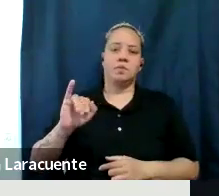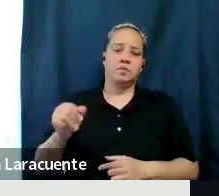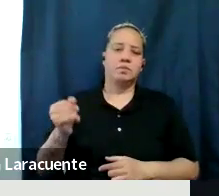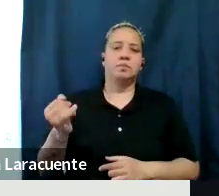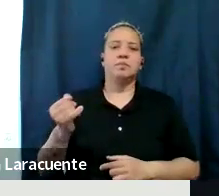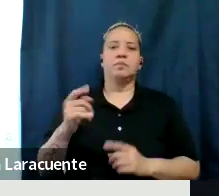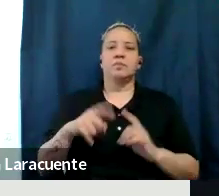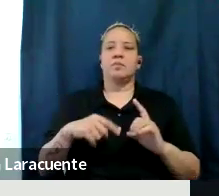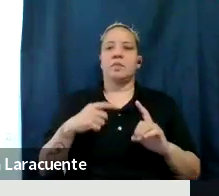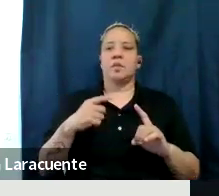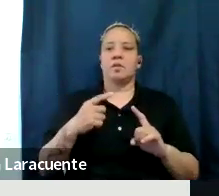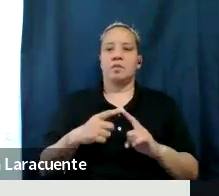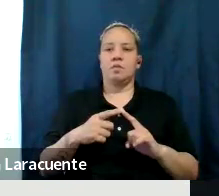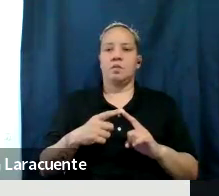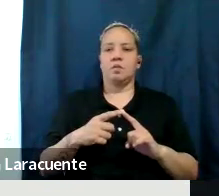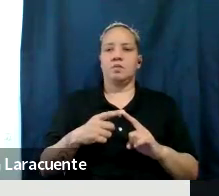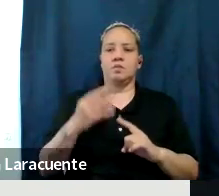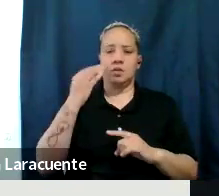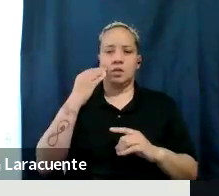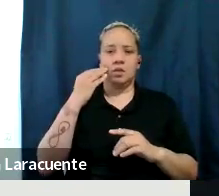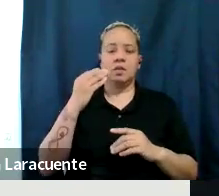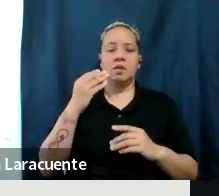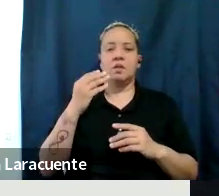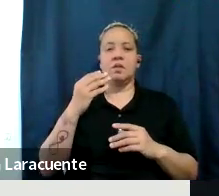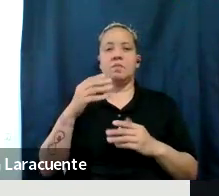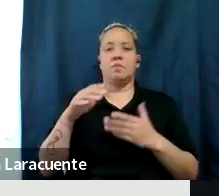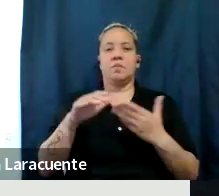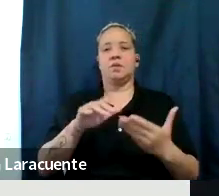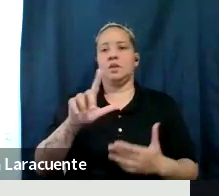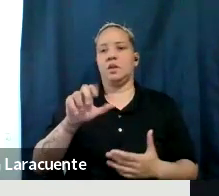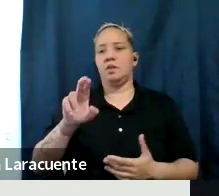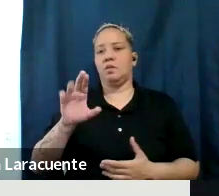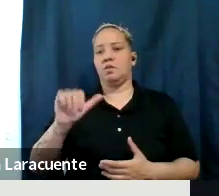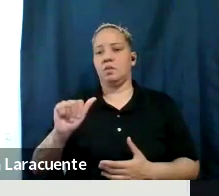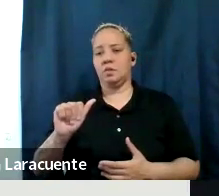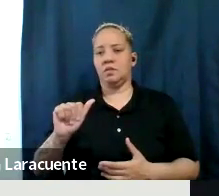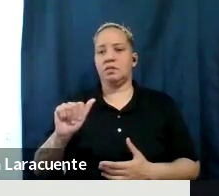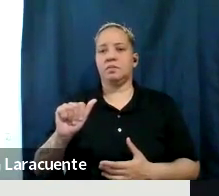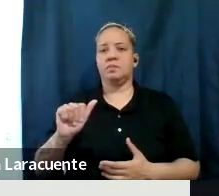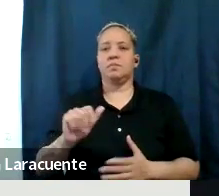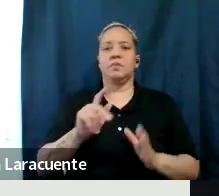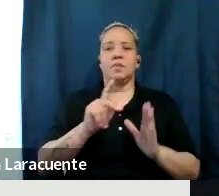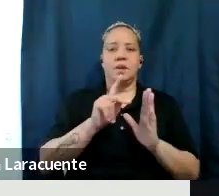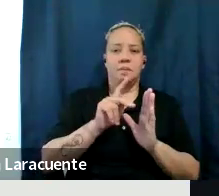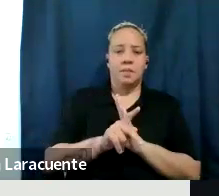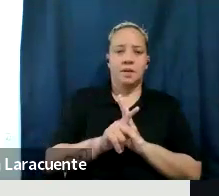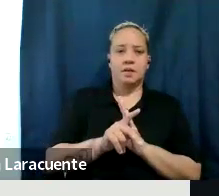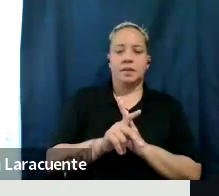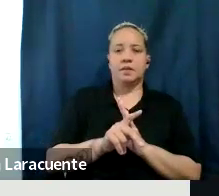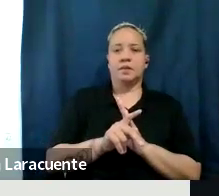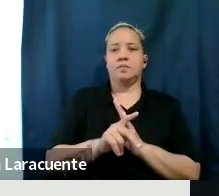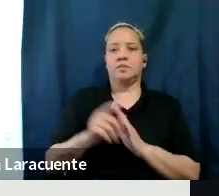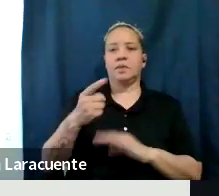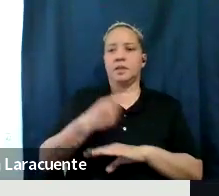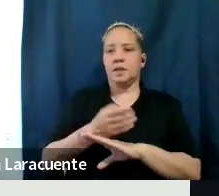se entera de la muerte de Lorca, que justamente fusilan pocos días antes de su salida